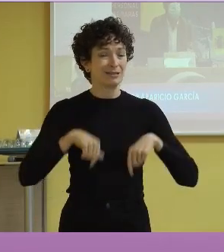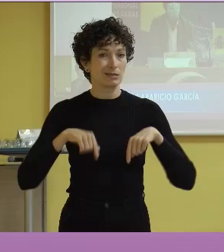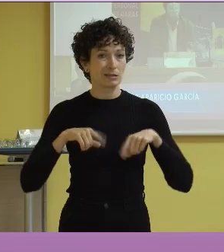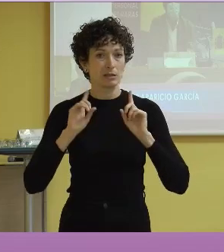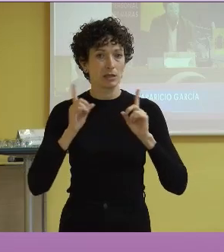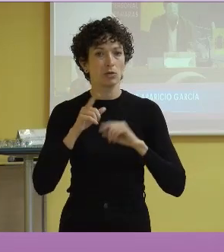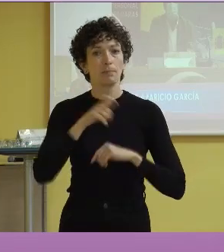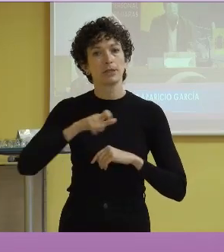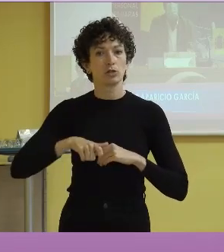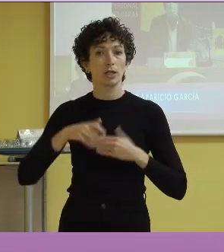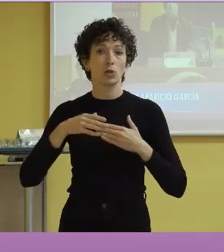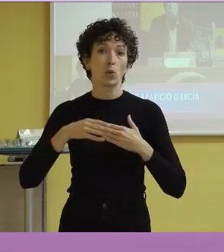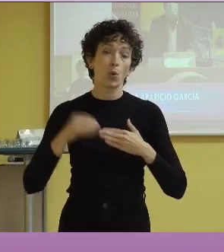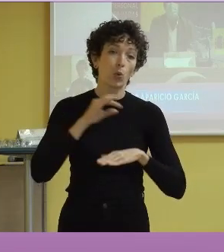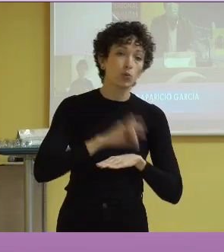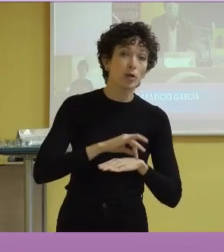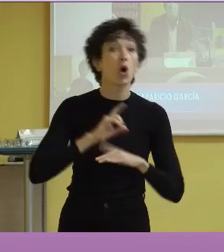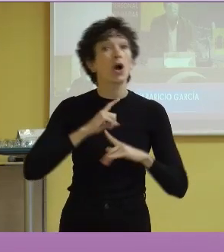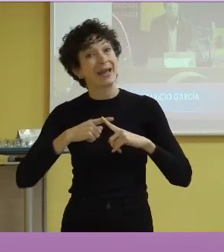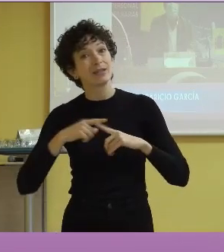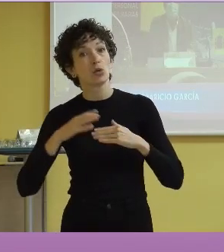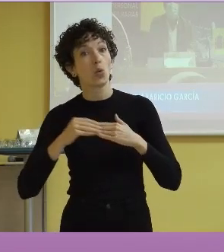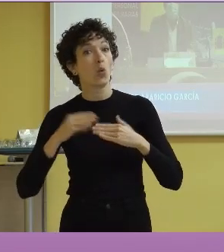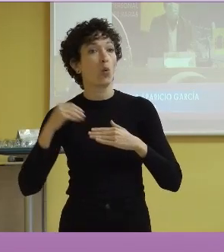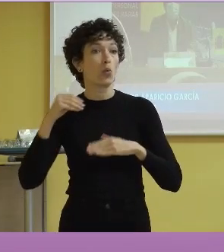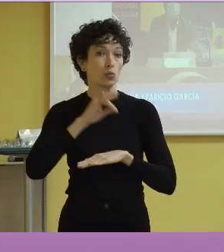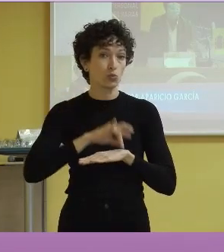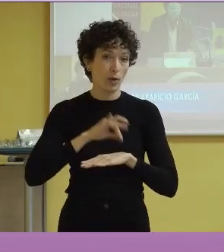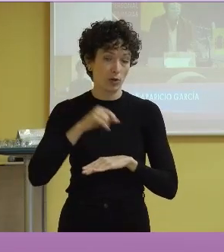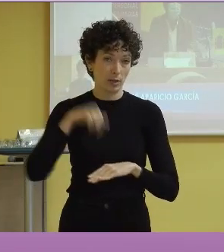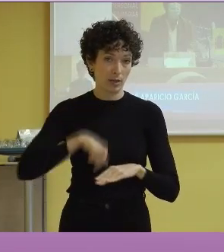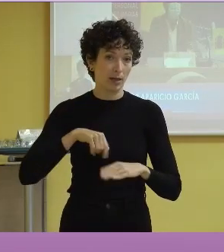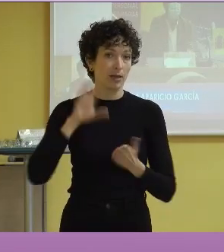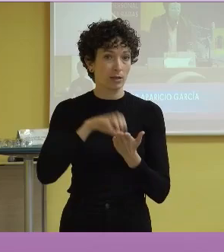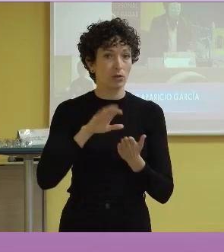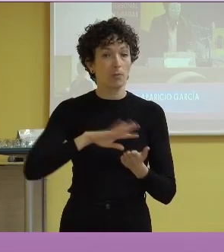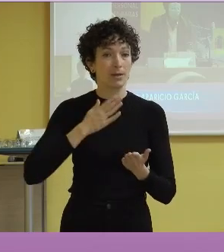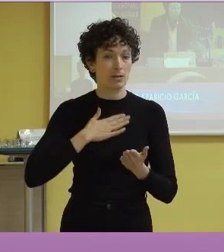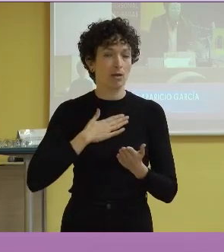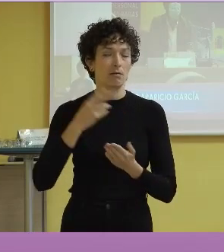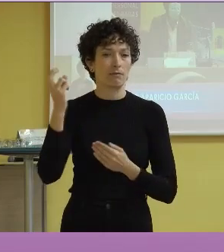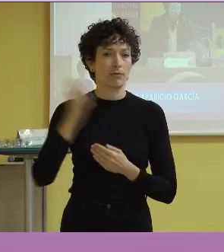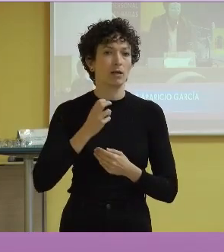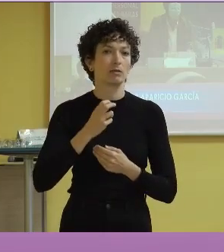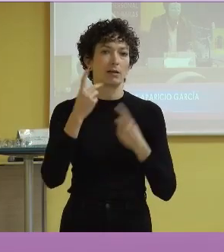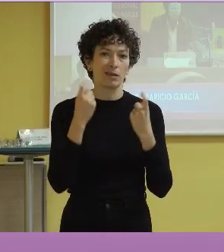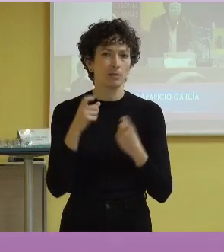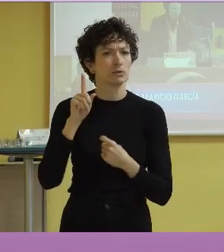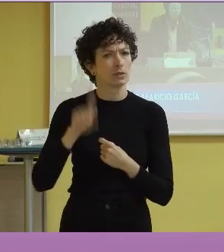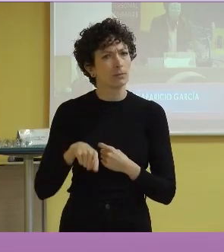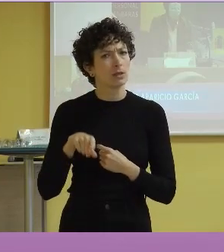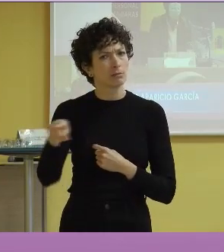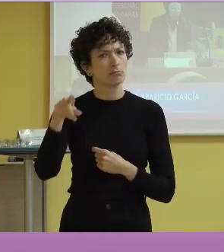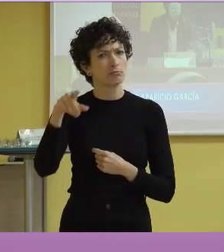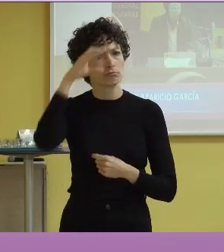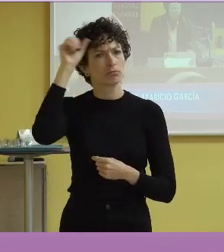también usuarios o exusuarios del centro, que van a compartir mañana y que necesitamos oír, escucharles y compartir con ellos de